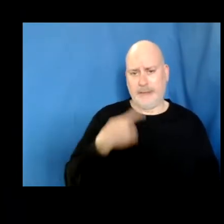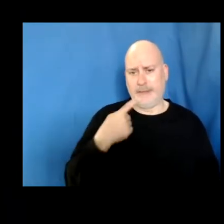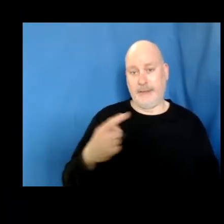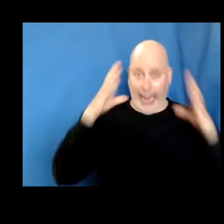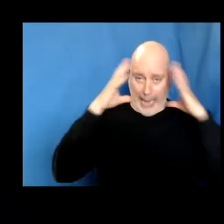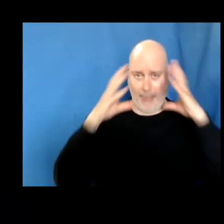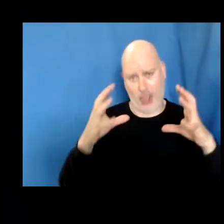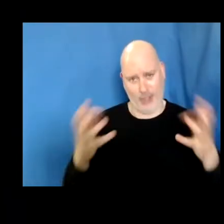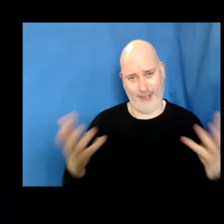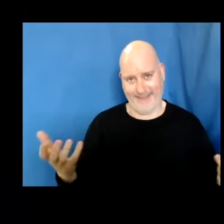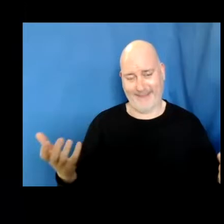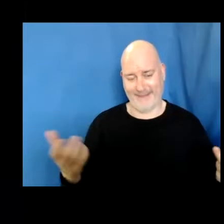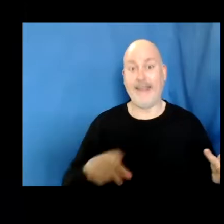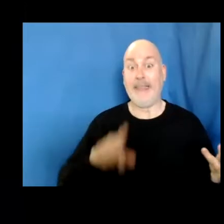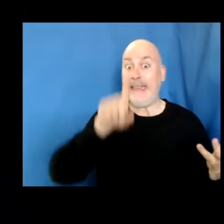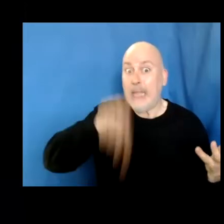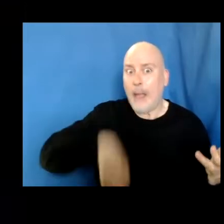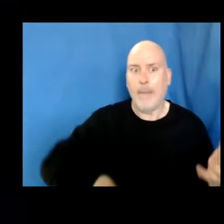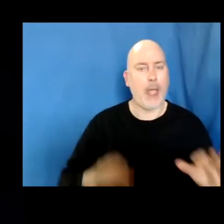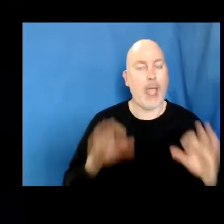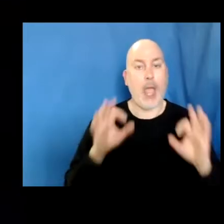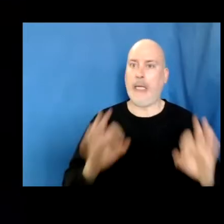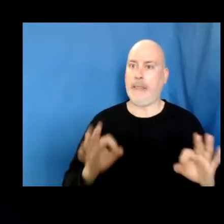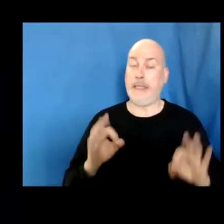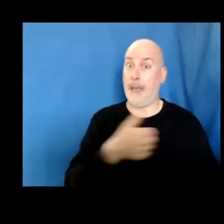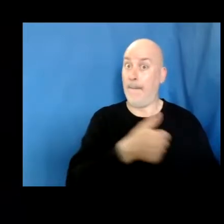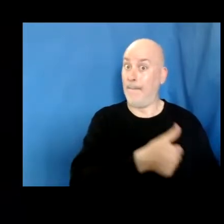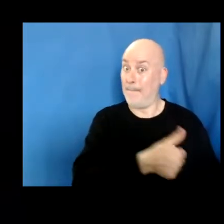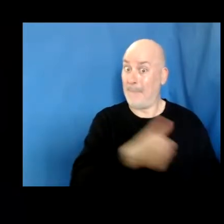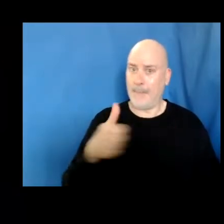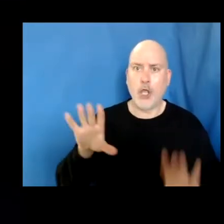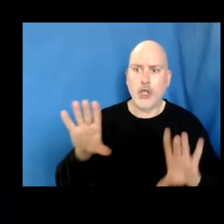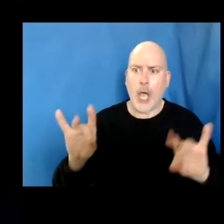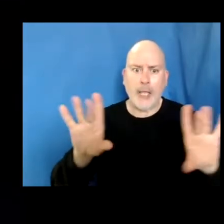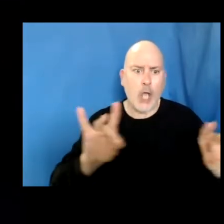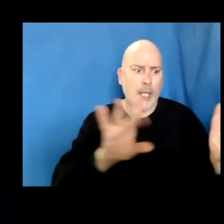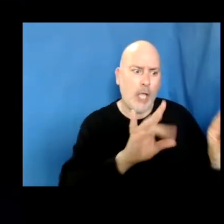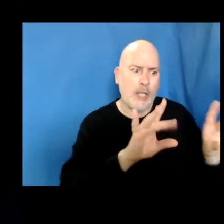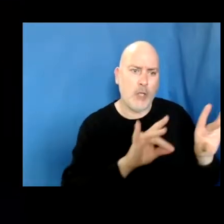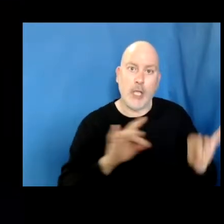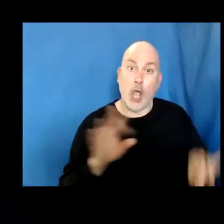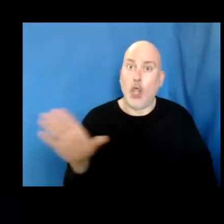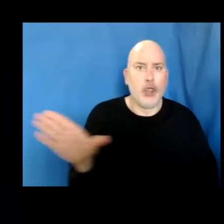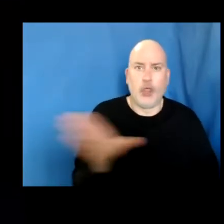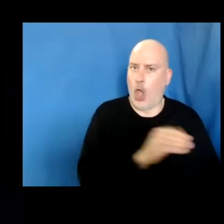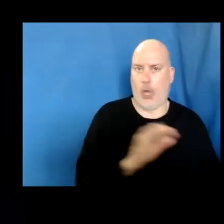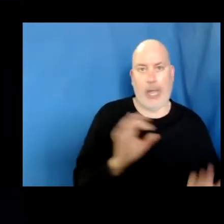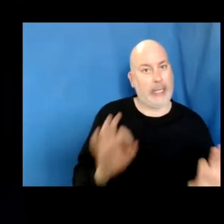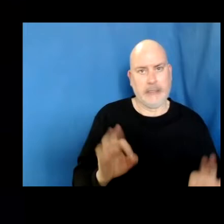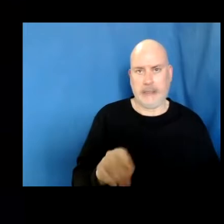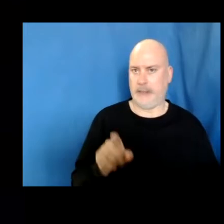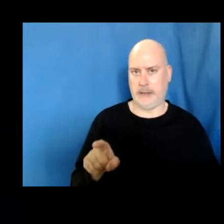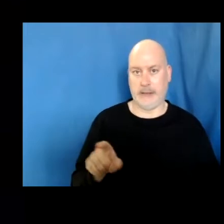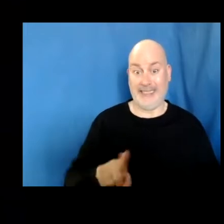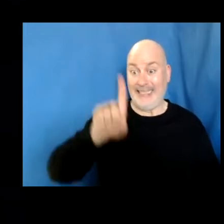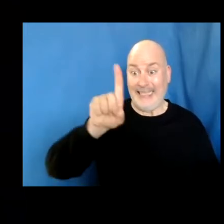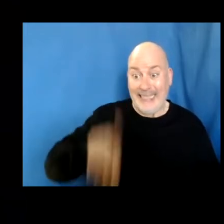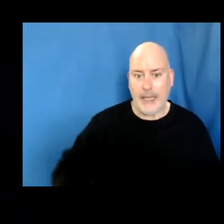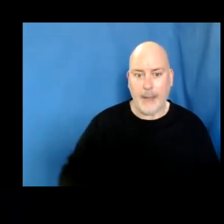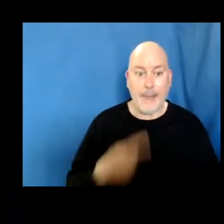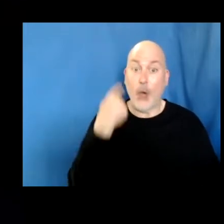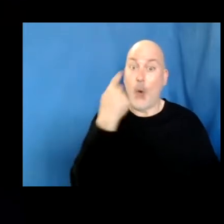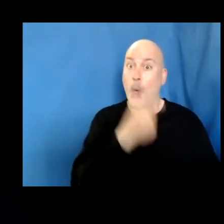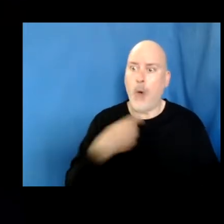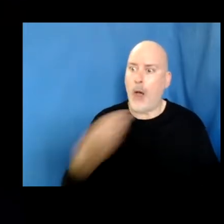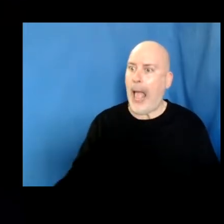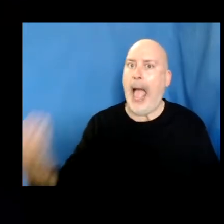cabezones, tienen la habilidad innata de, primero, tocar todo aquello que no deben de tocar y de llevarse a la boca todo aquello que